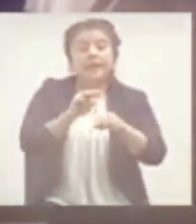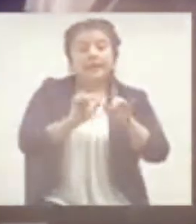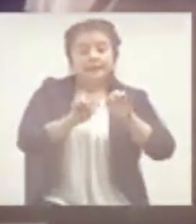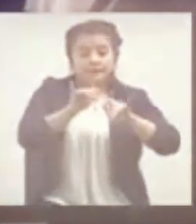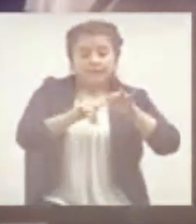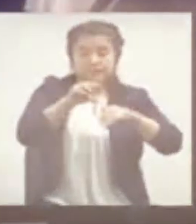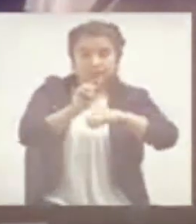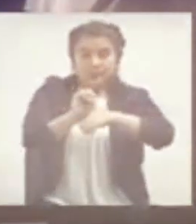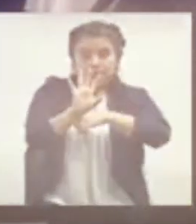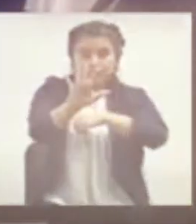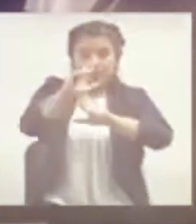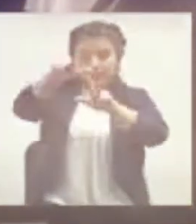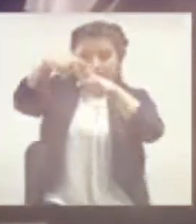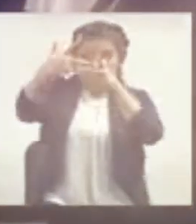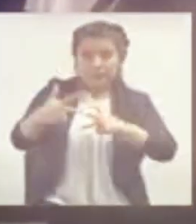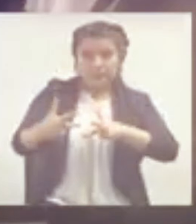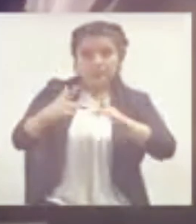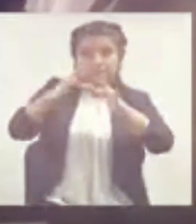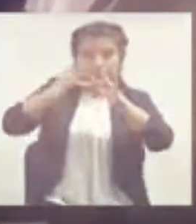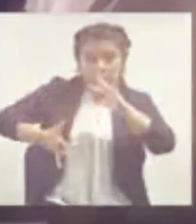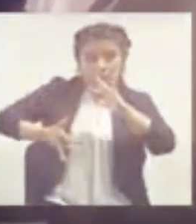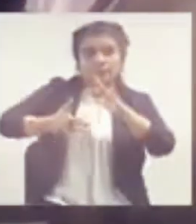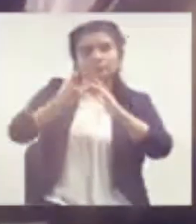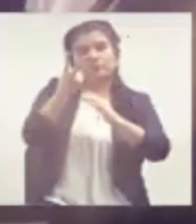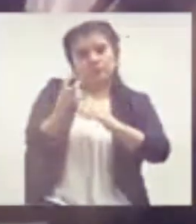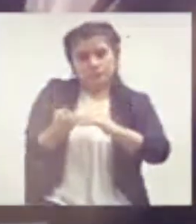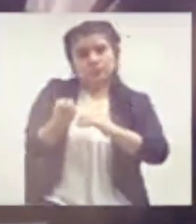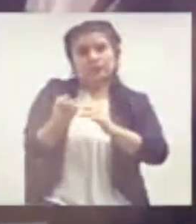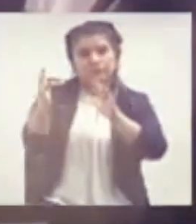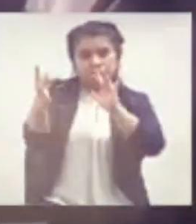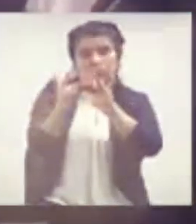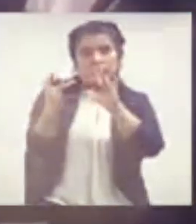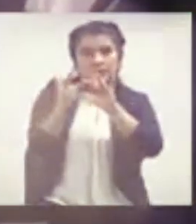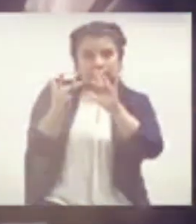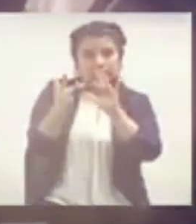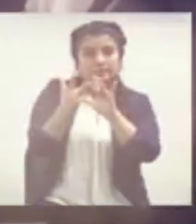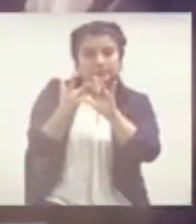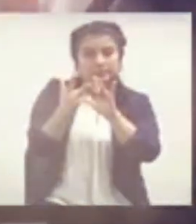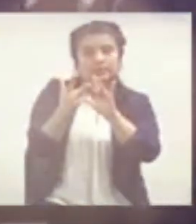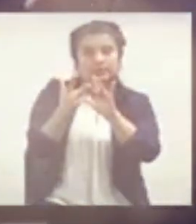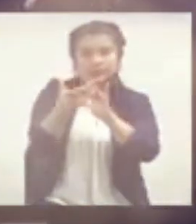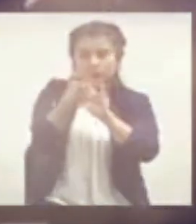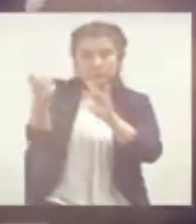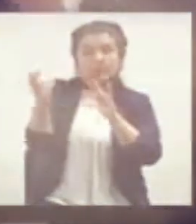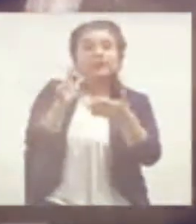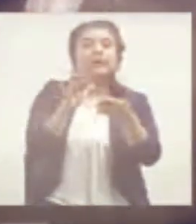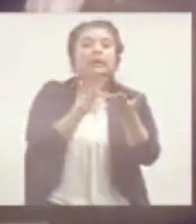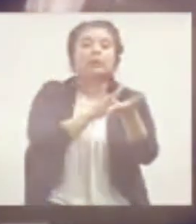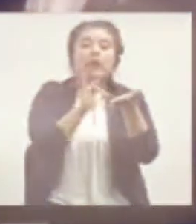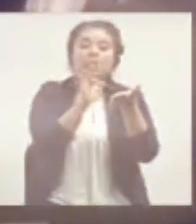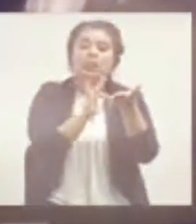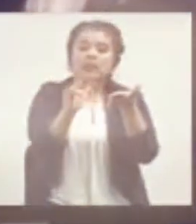caso de que nos llegáramos a desconectar, favor conectarse de nuevo en el mismo link al que fue